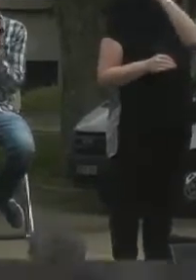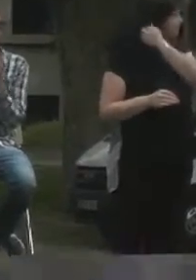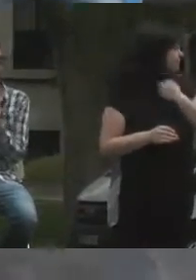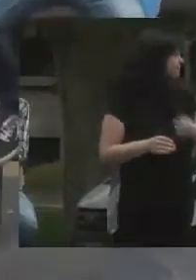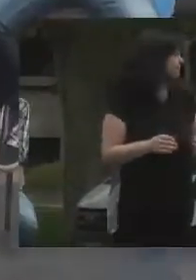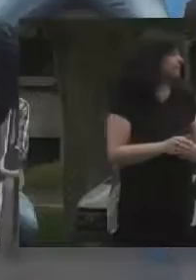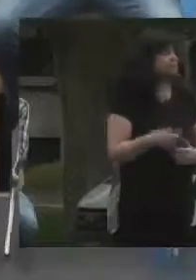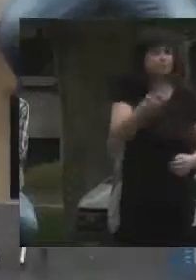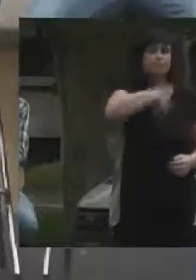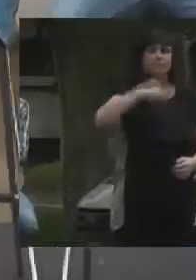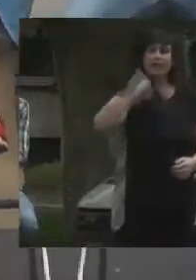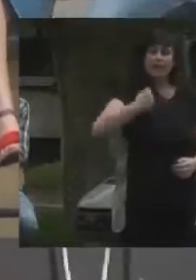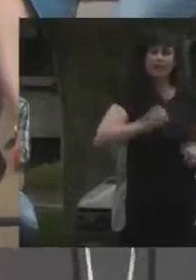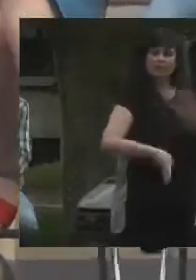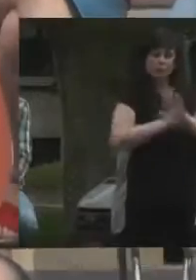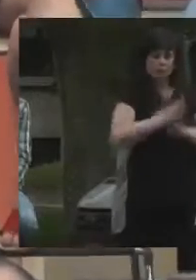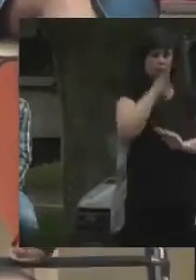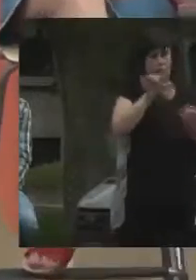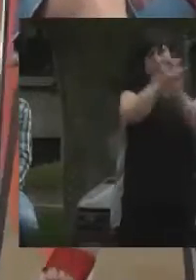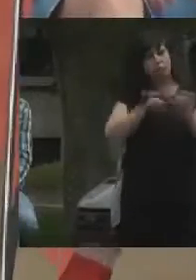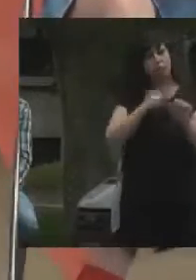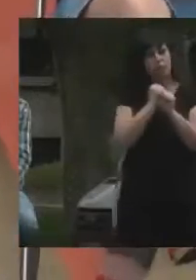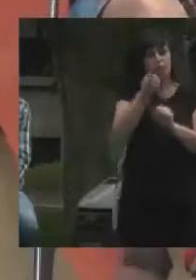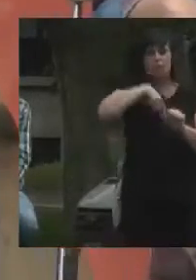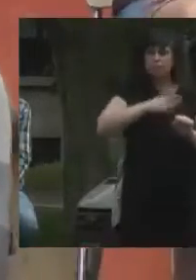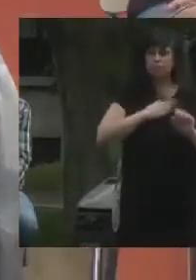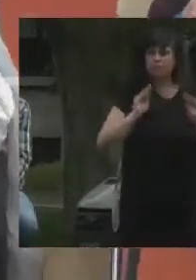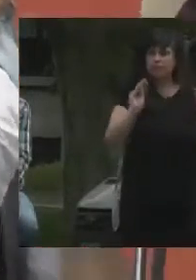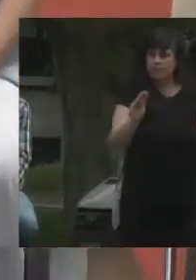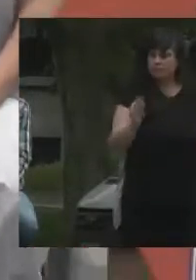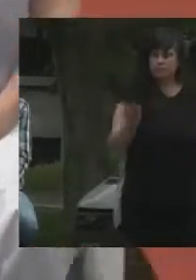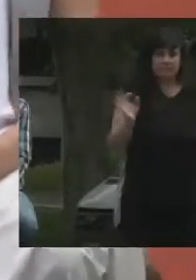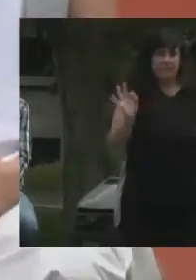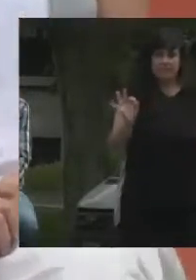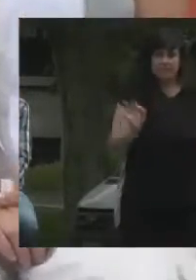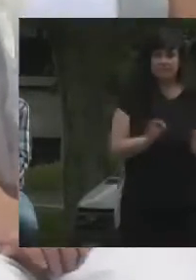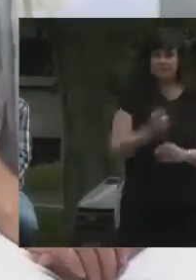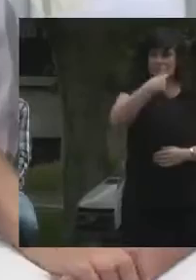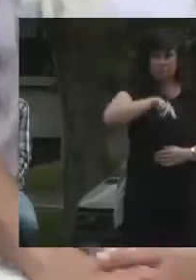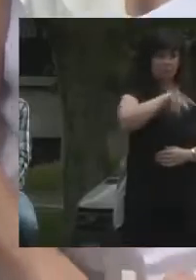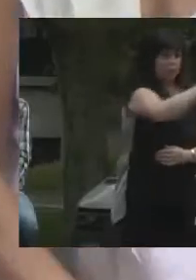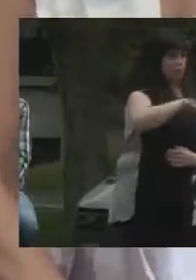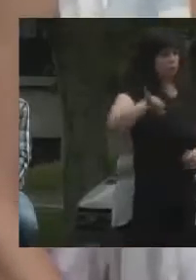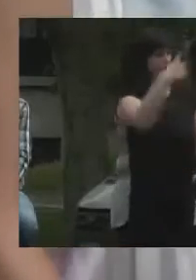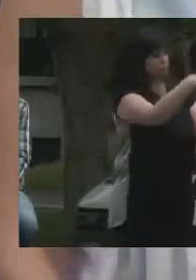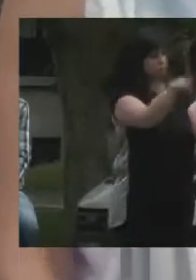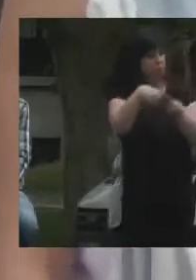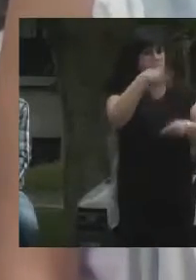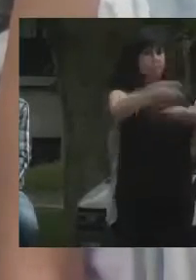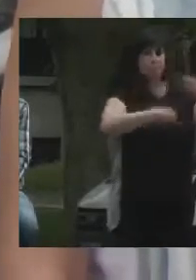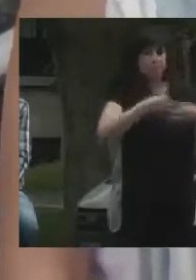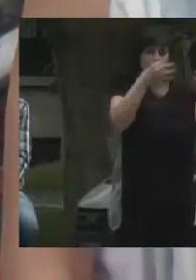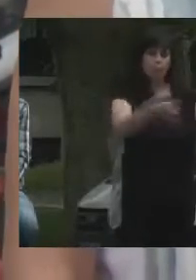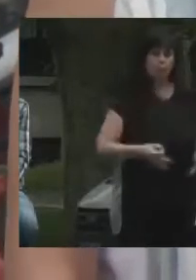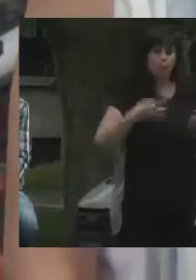Imos a seguir insistindo porque esa é a nosa forma de traballar, a que levamos moito tempo realizando en moitos sitios, a